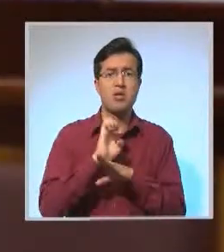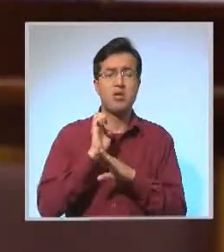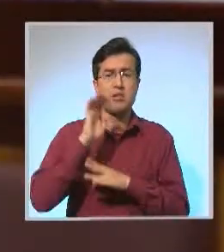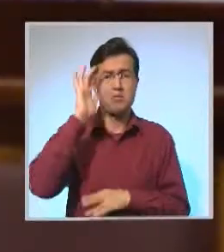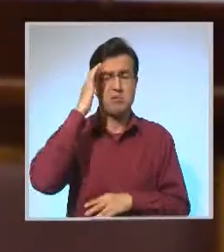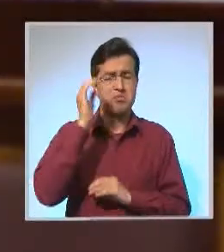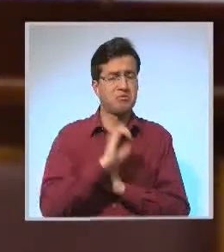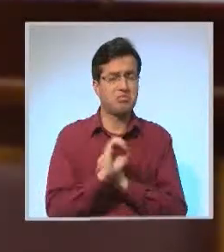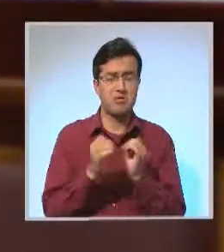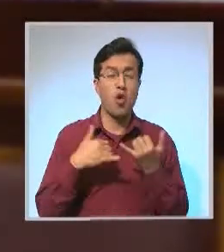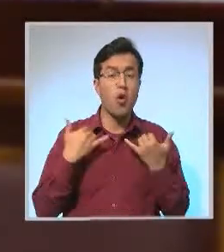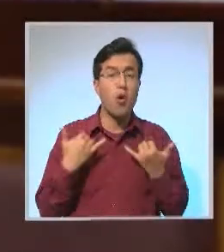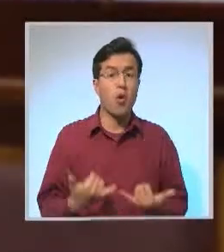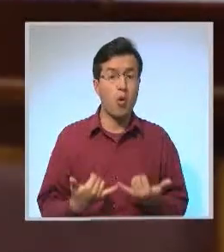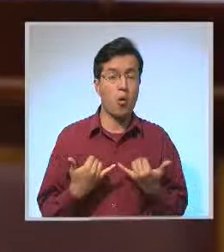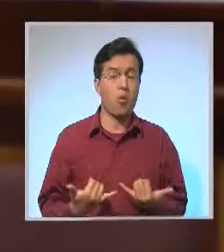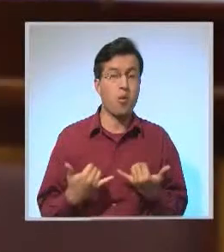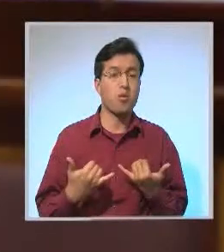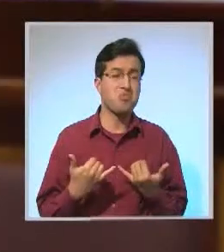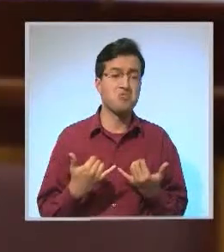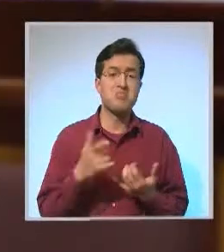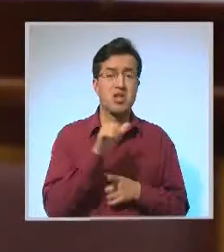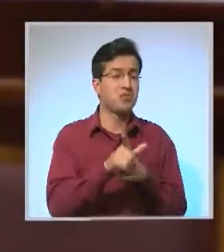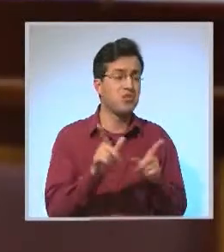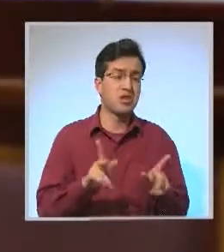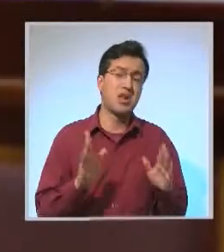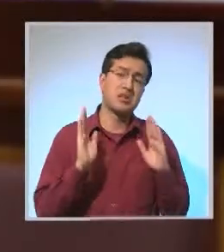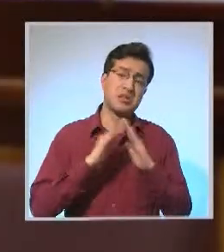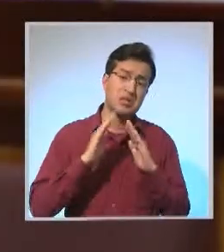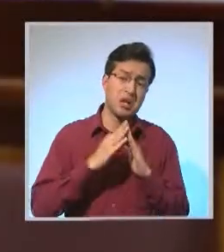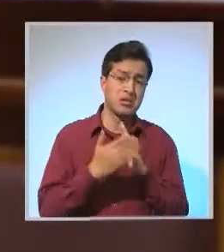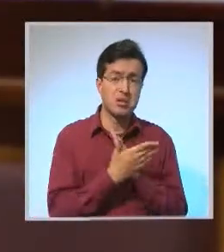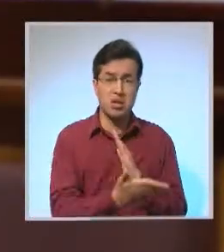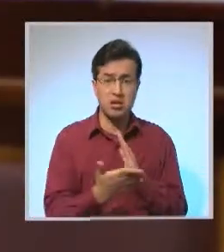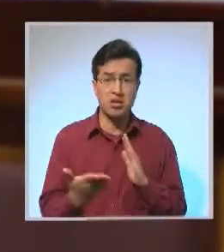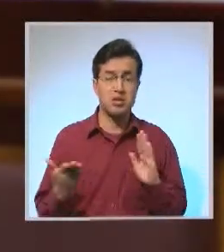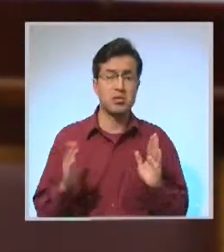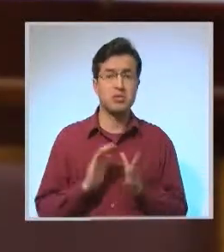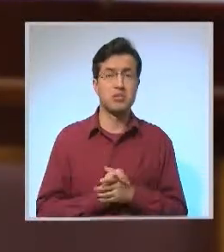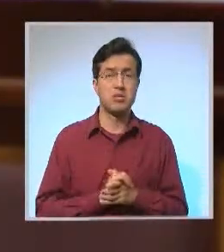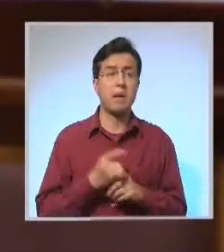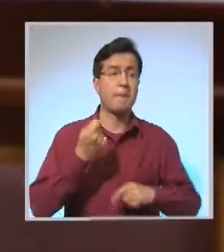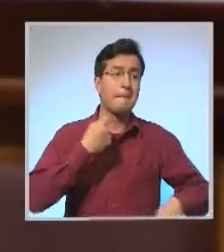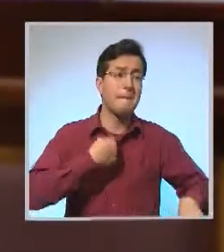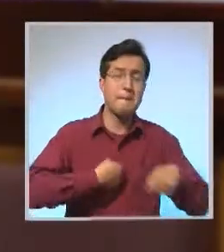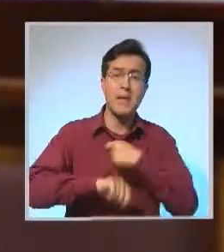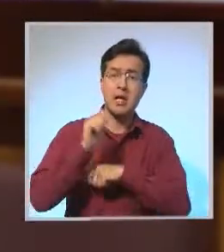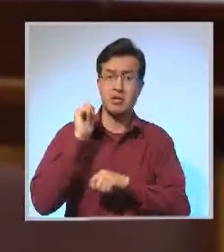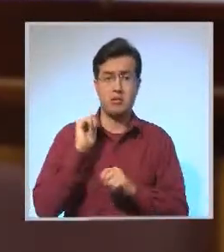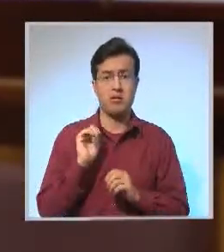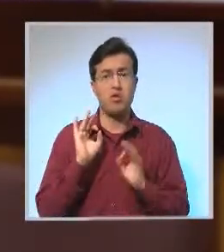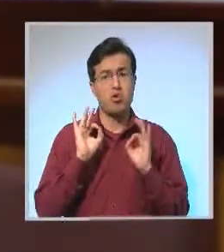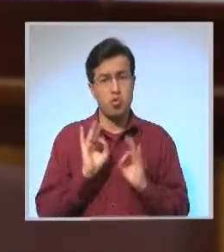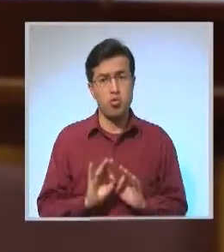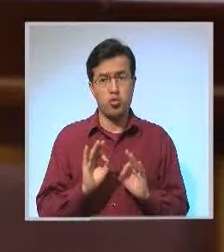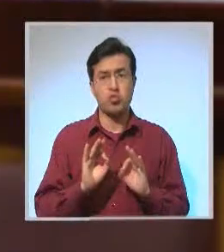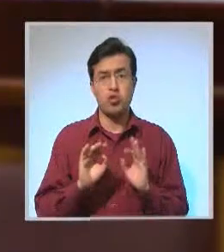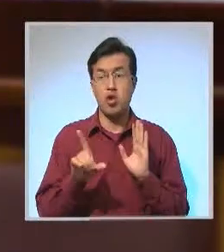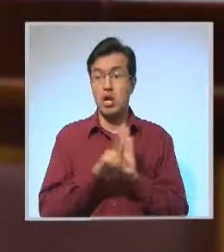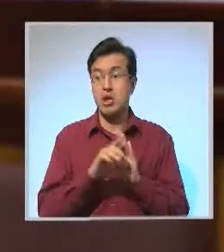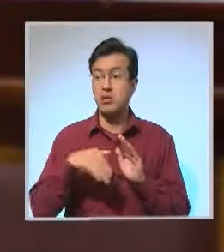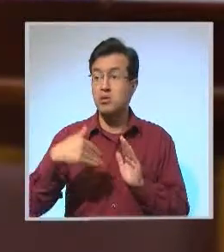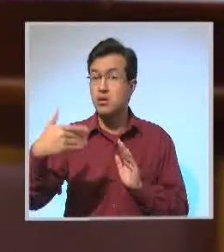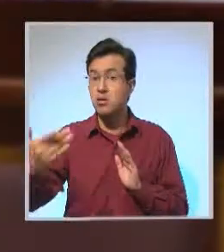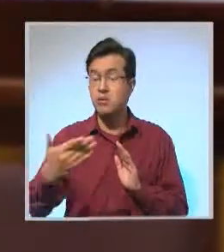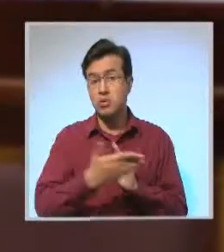quienes actualmente tienen sus casas por ejemplo sus bienes inmuebles y venden incluso después de la vigencia de esta ley